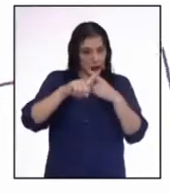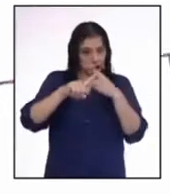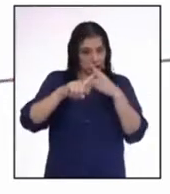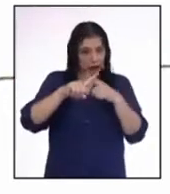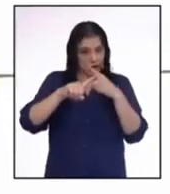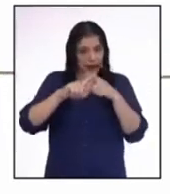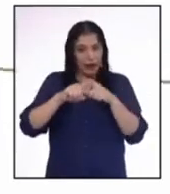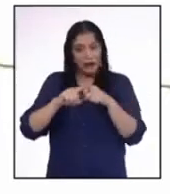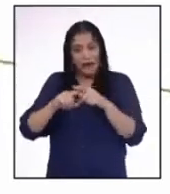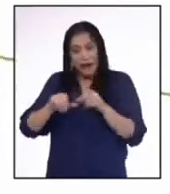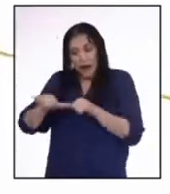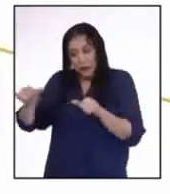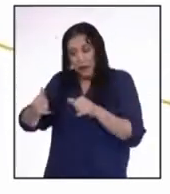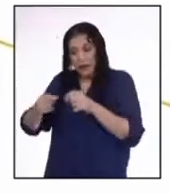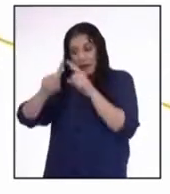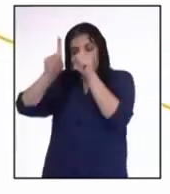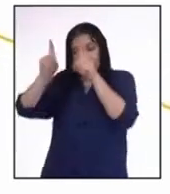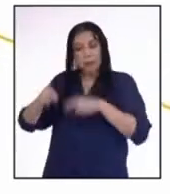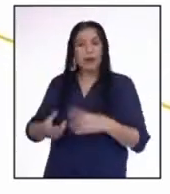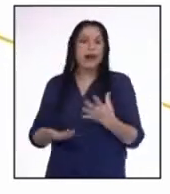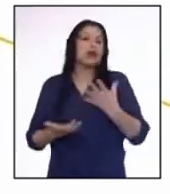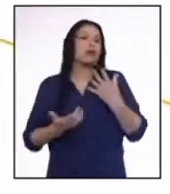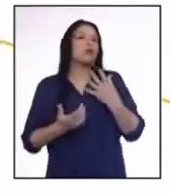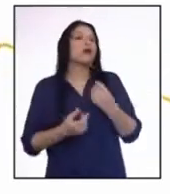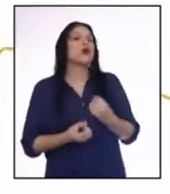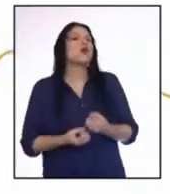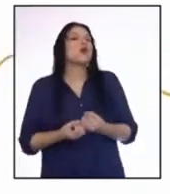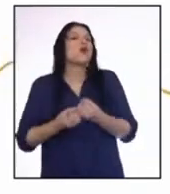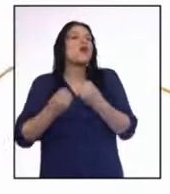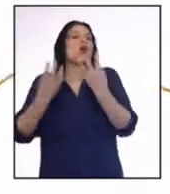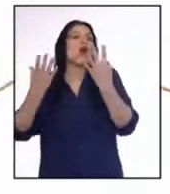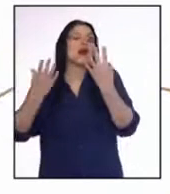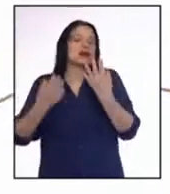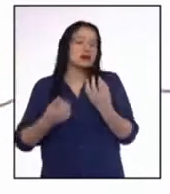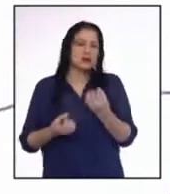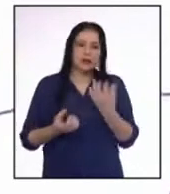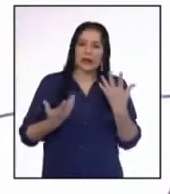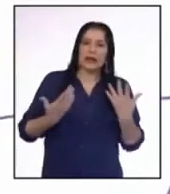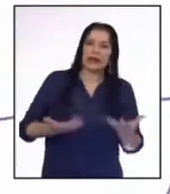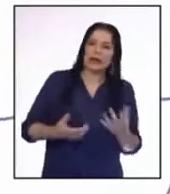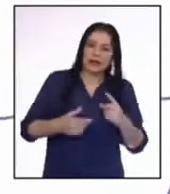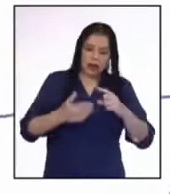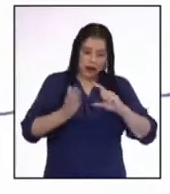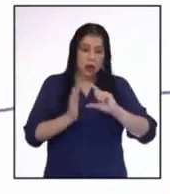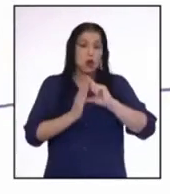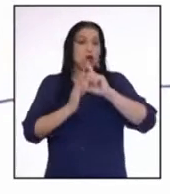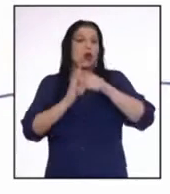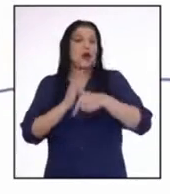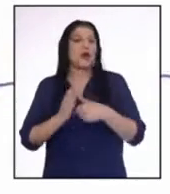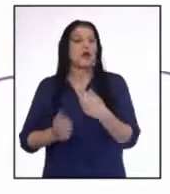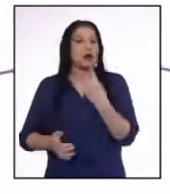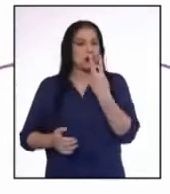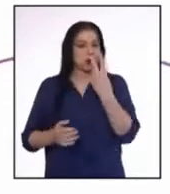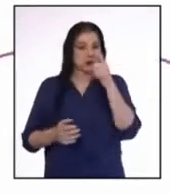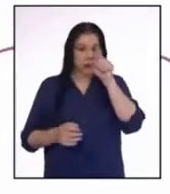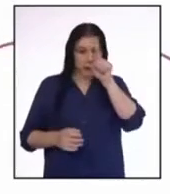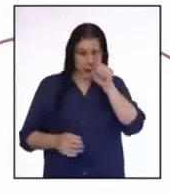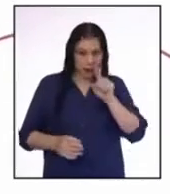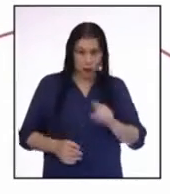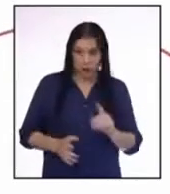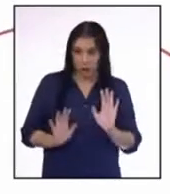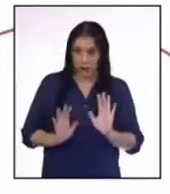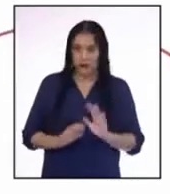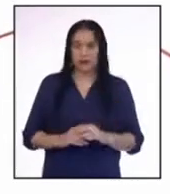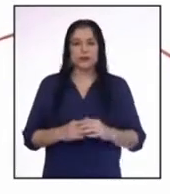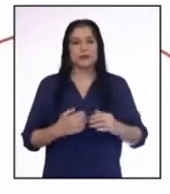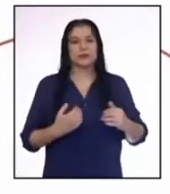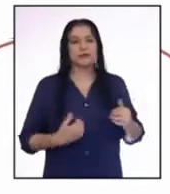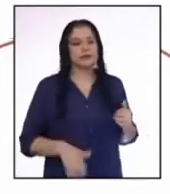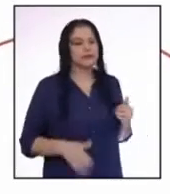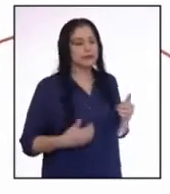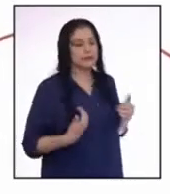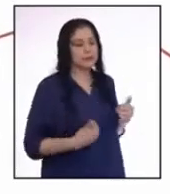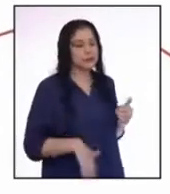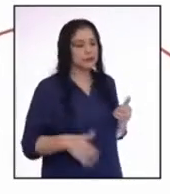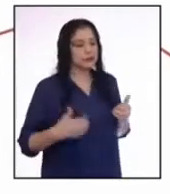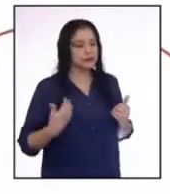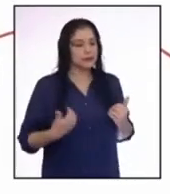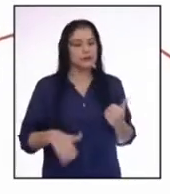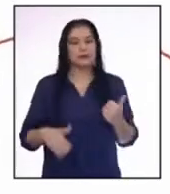del plano por el valor del denominador o de la cantidad que sigue a los 2 puntos.